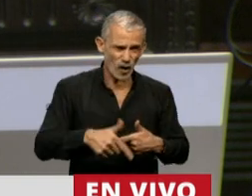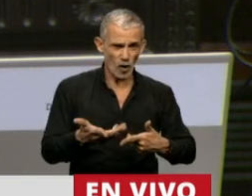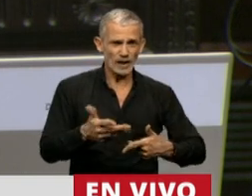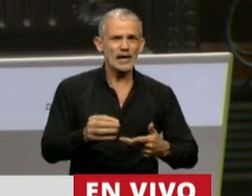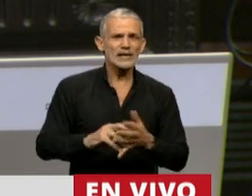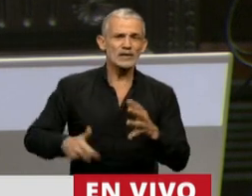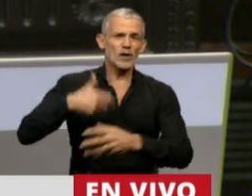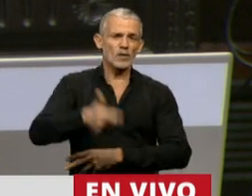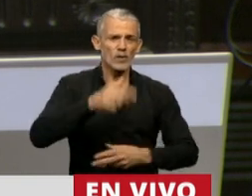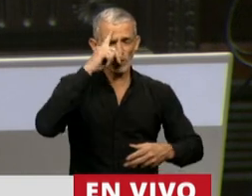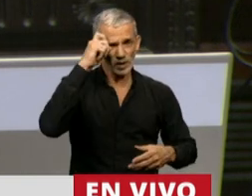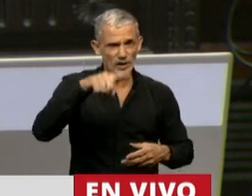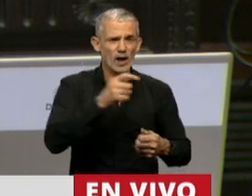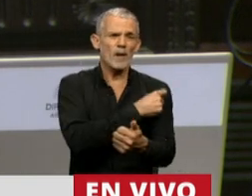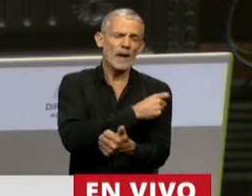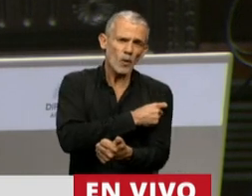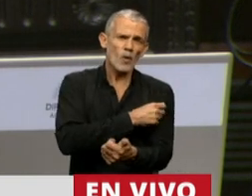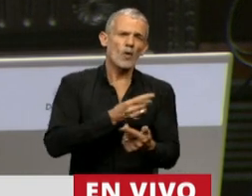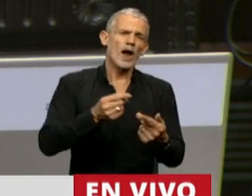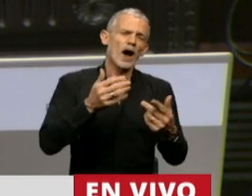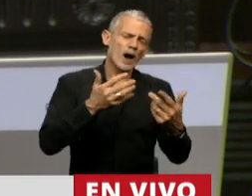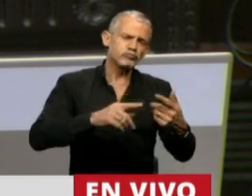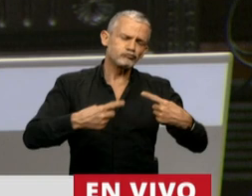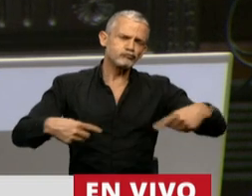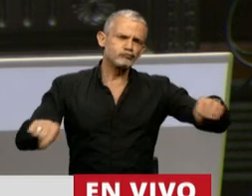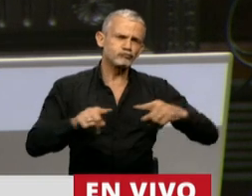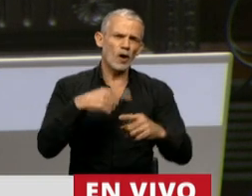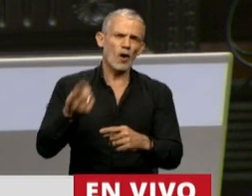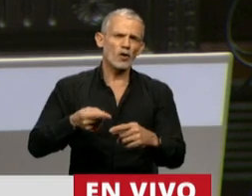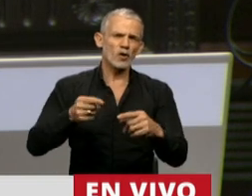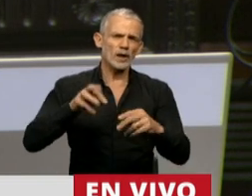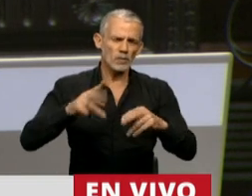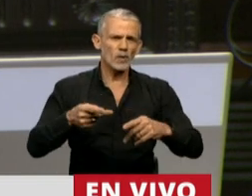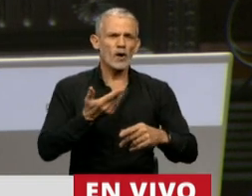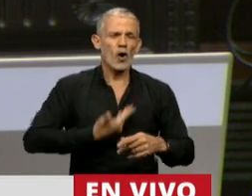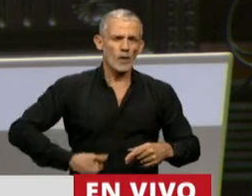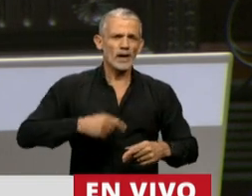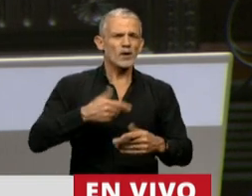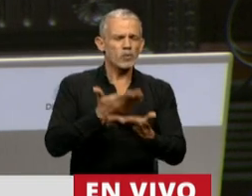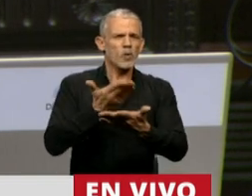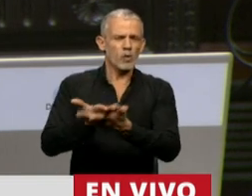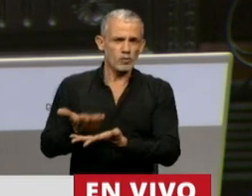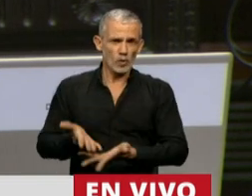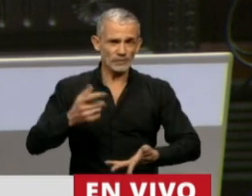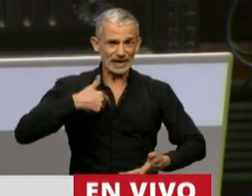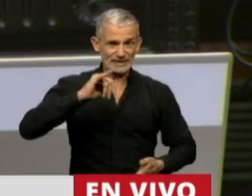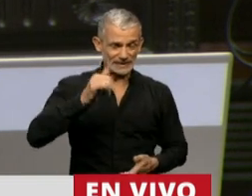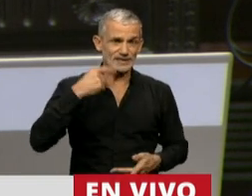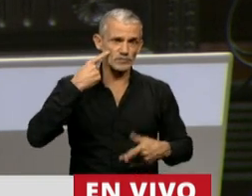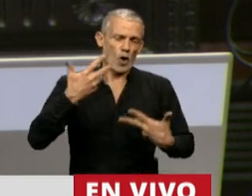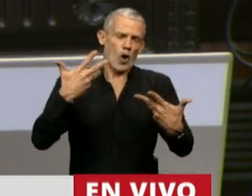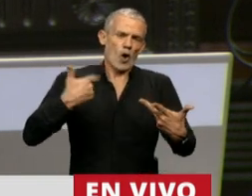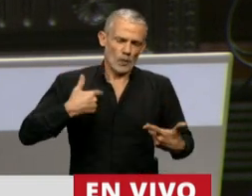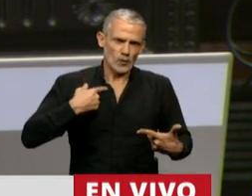y seguir invirtiendo en salud en encontrar la vacuna y en un montón de de otras políticas que nuestro gobierno viene planteando así que por